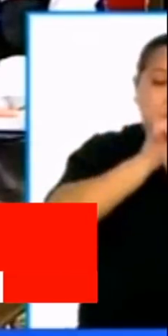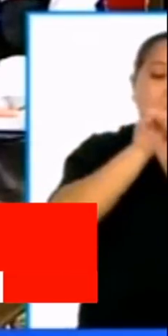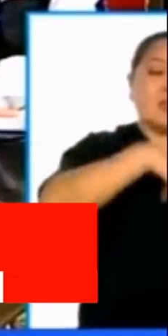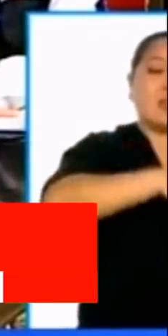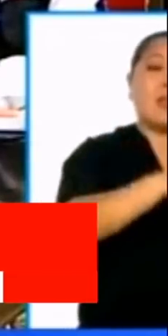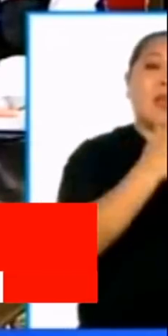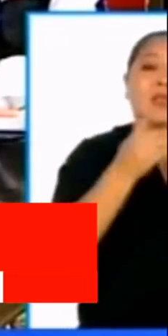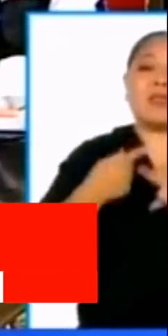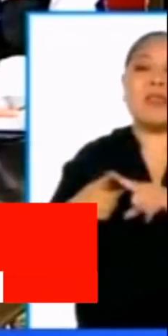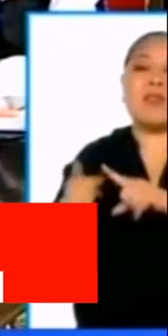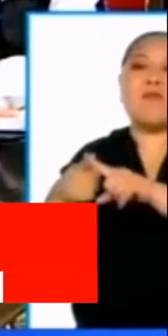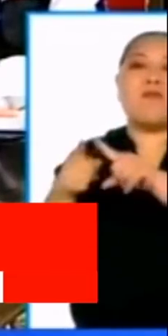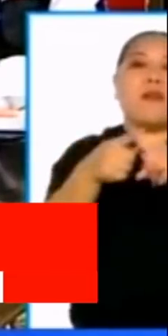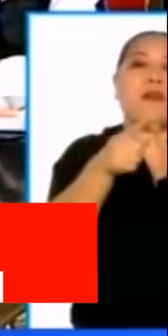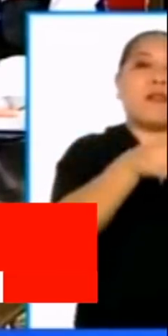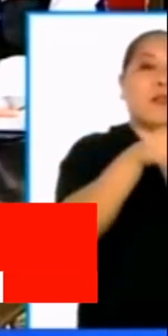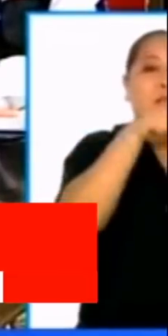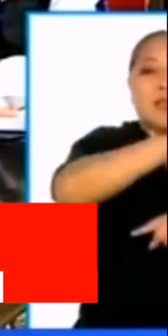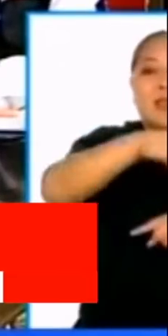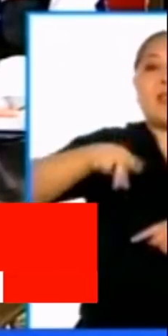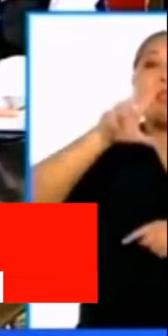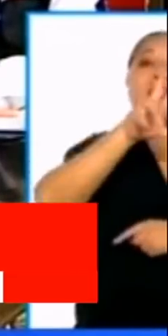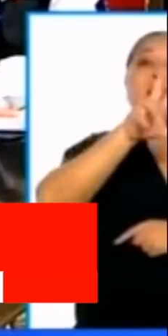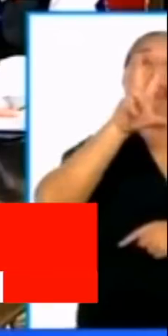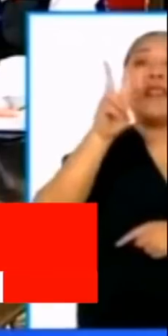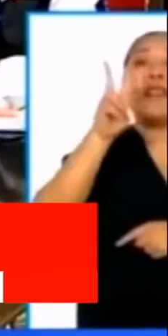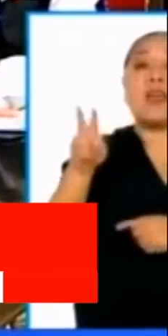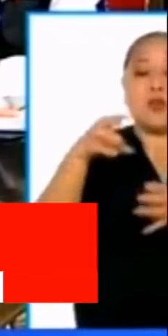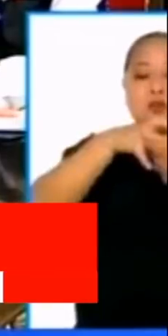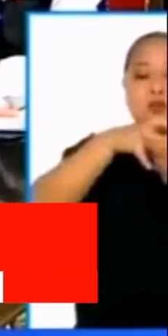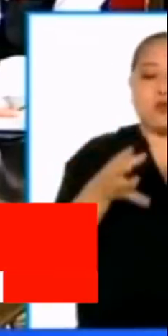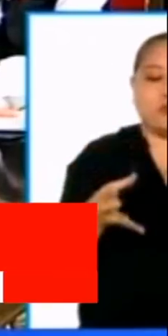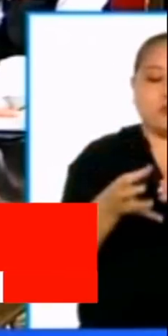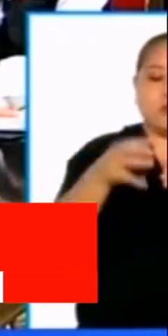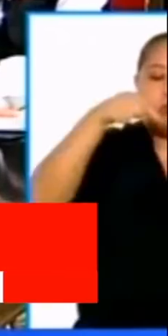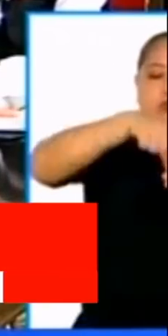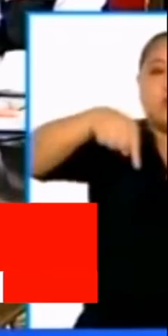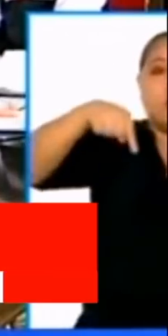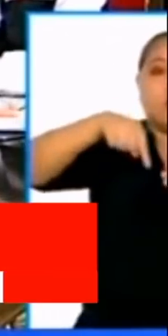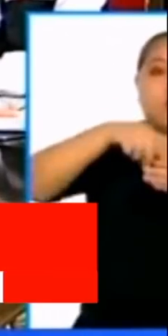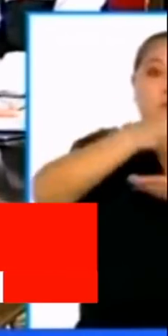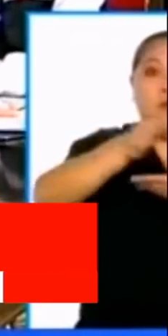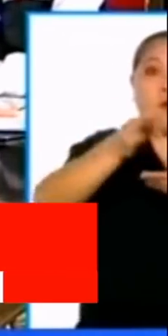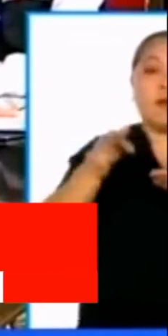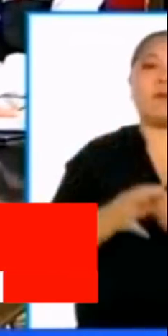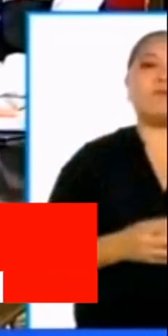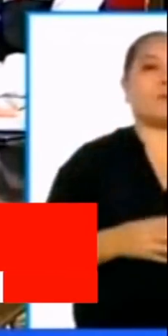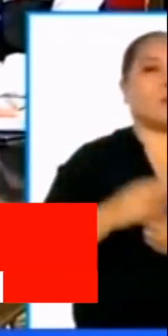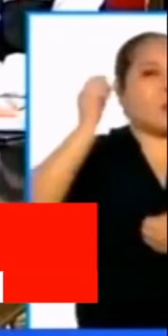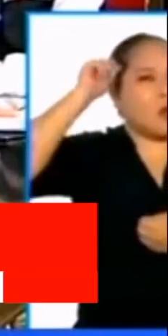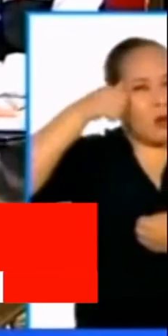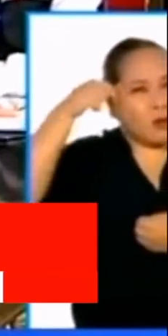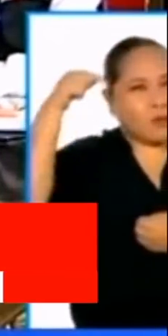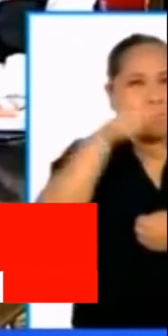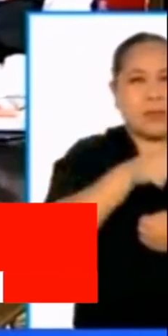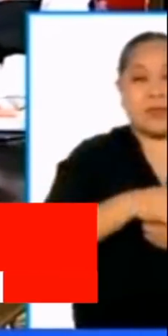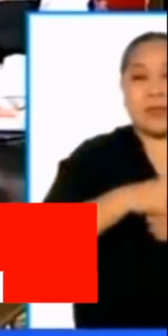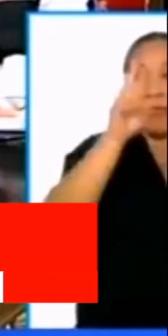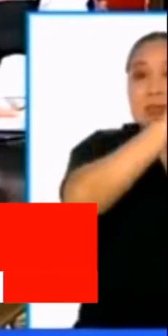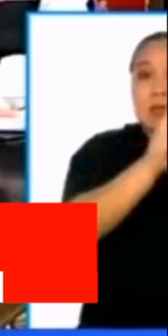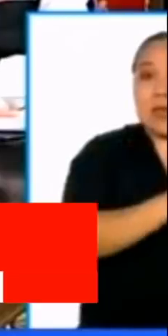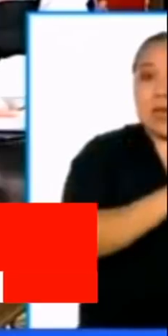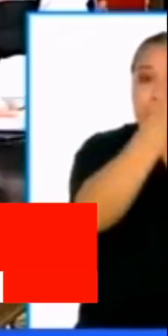diferente que hemos venido aplicando en estas 32 provincias. Recordemos que las medidas en